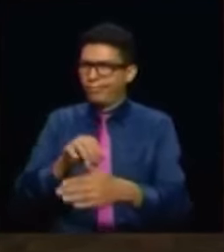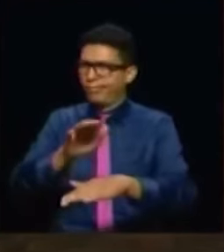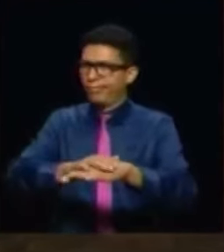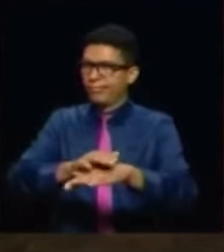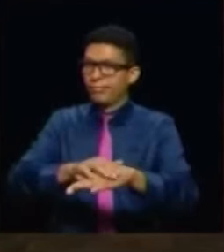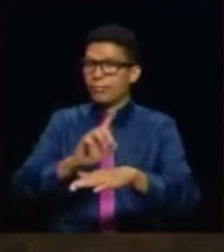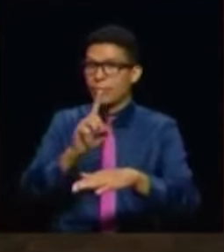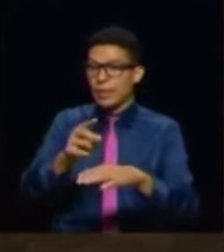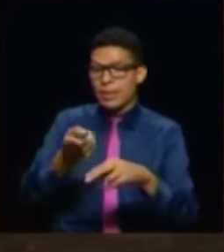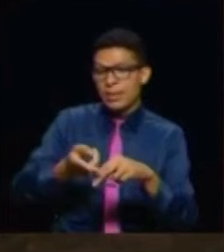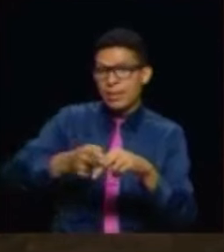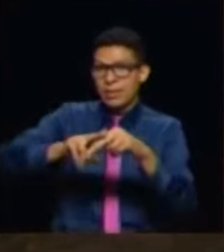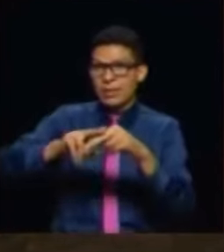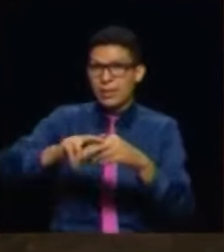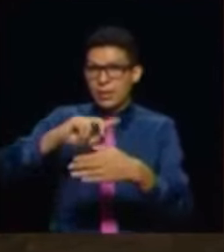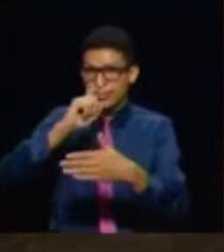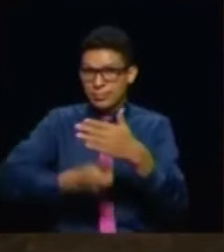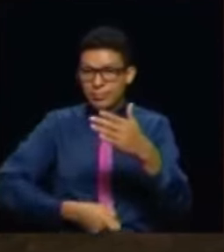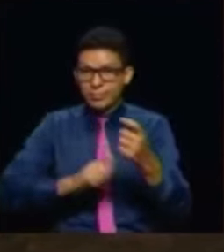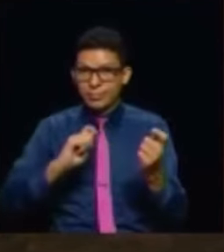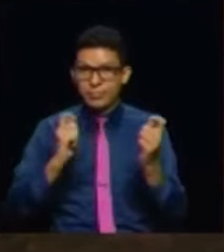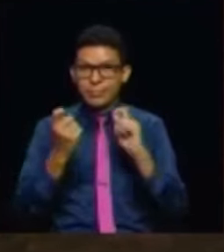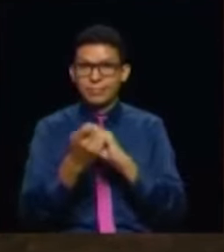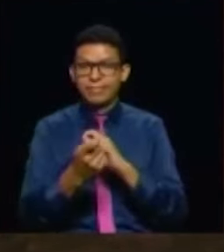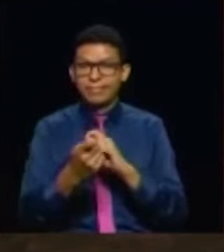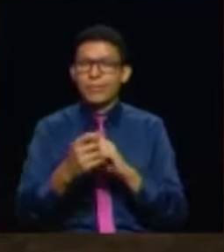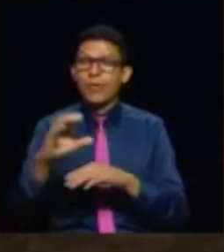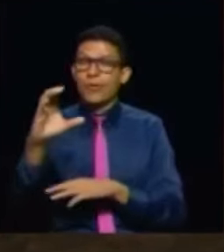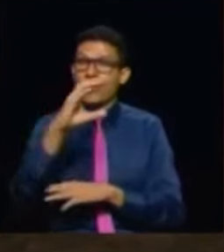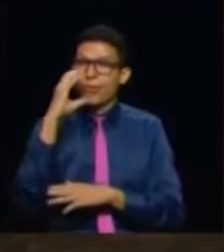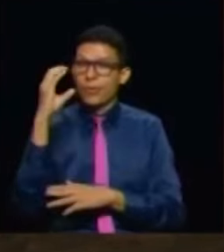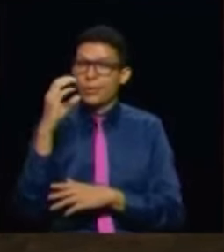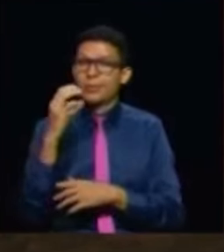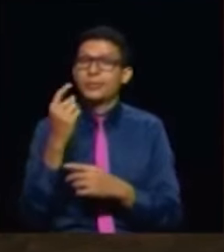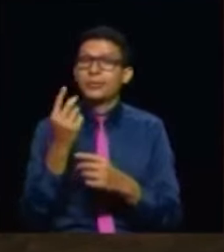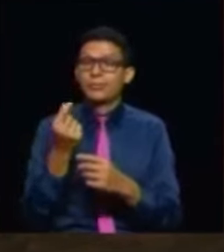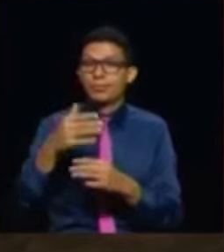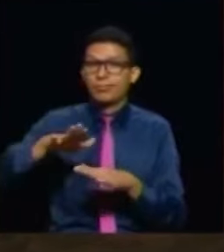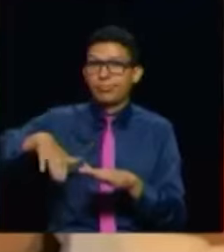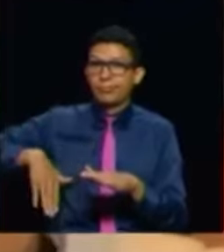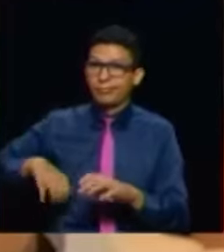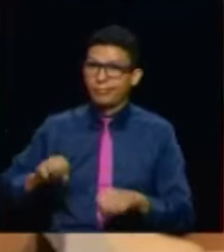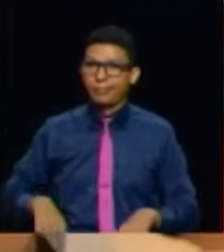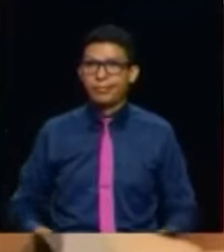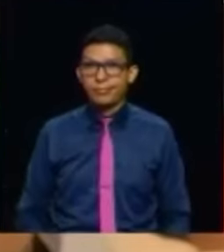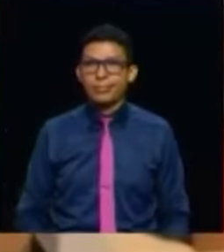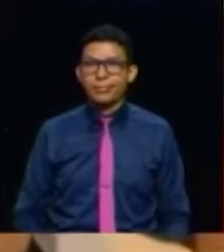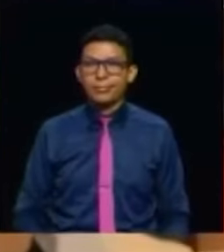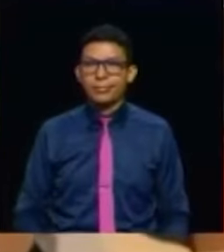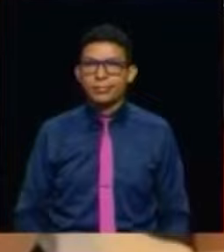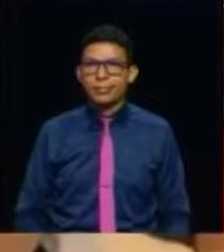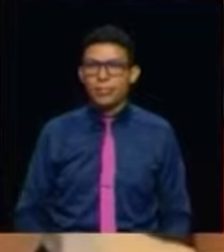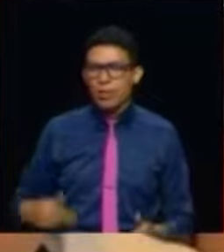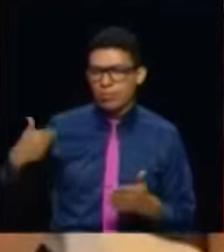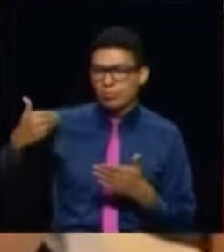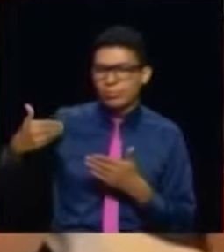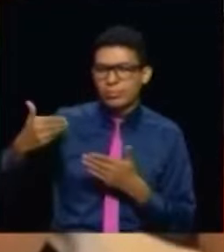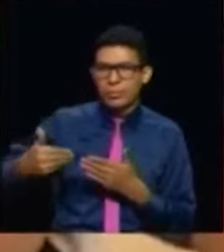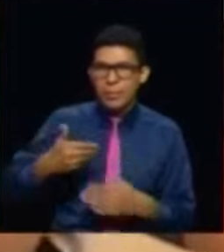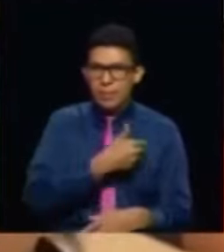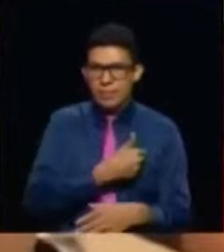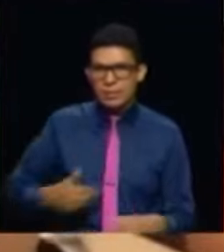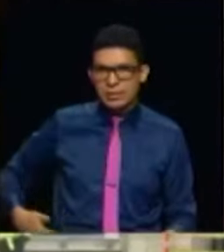adelantarse la reforma tributaria, Colombia estaría en riesgo de entrar en recesión. En las últimas horas, el presidente de la ANDI,